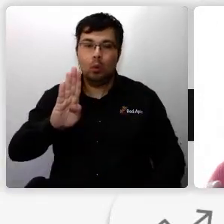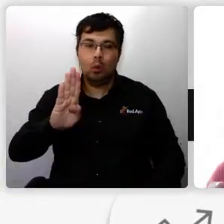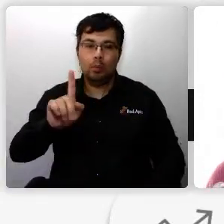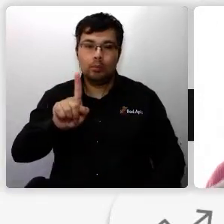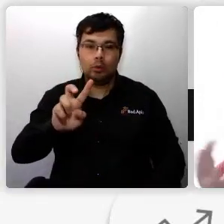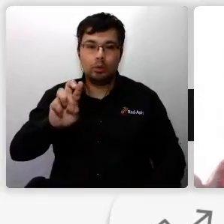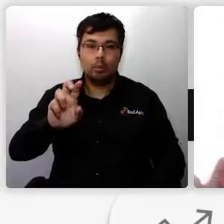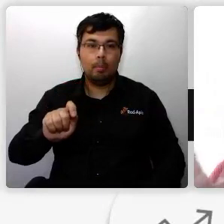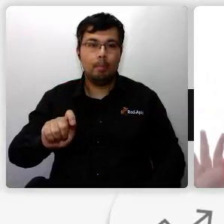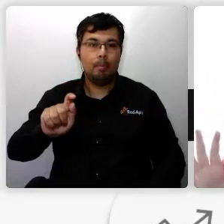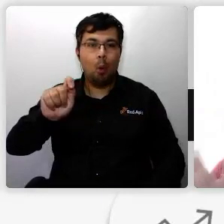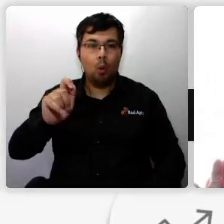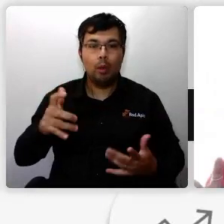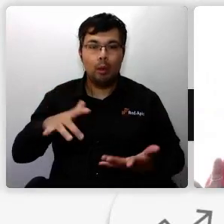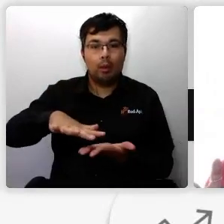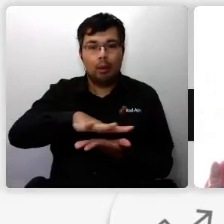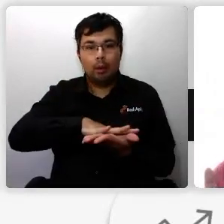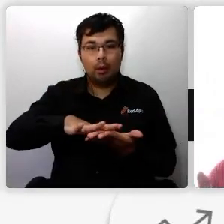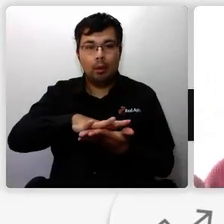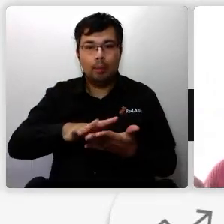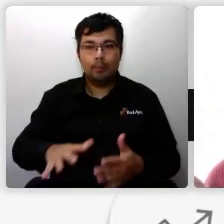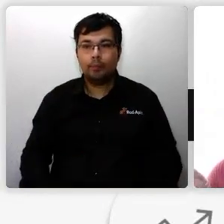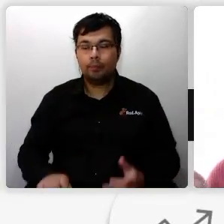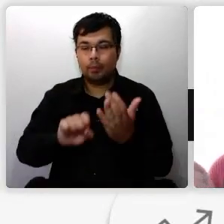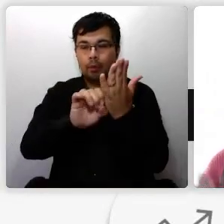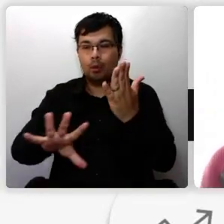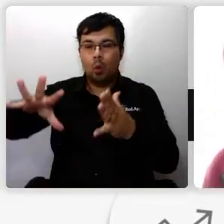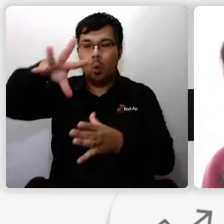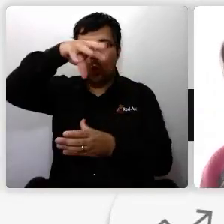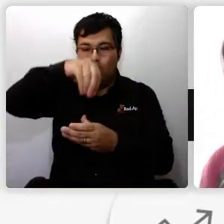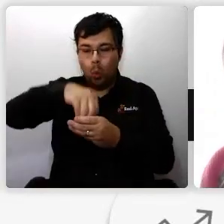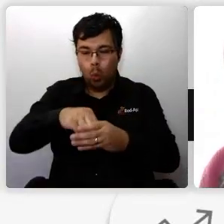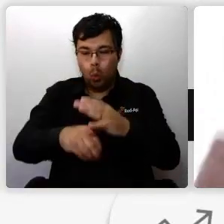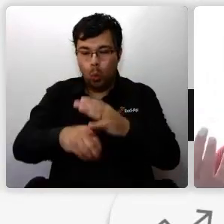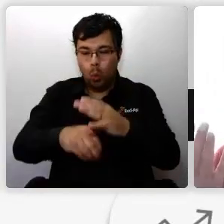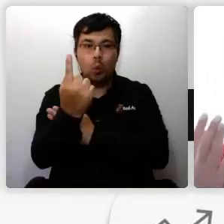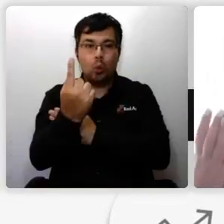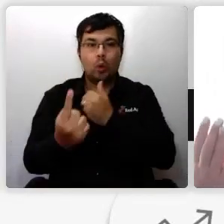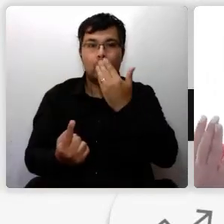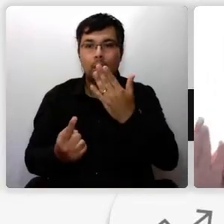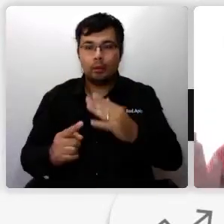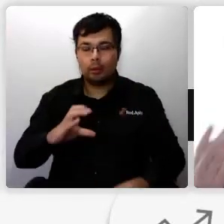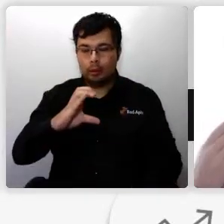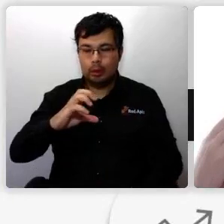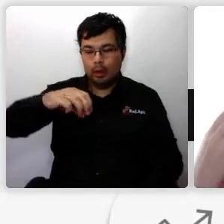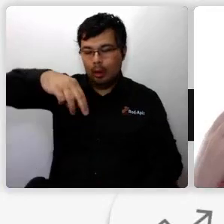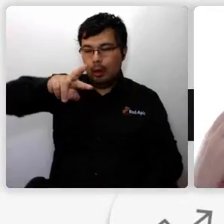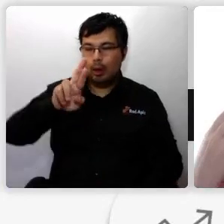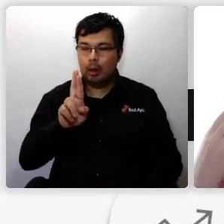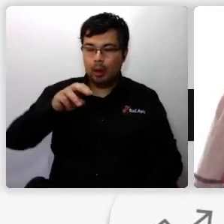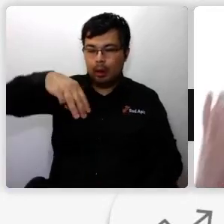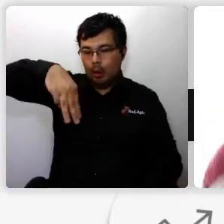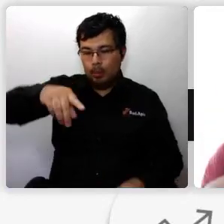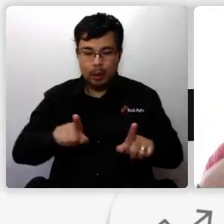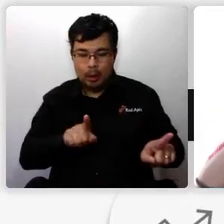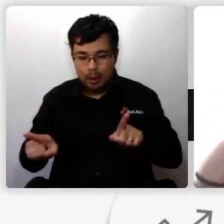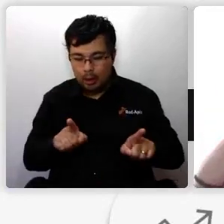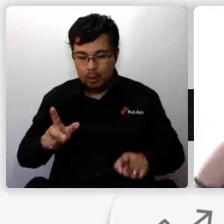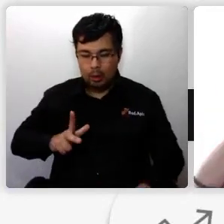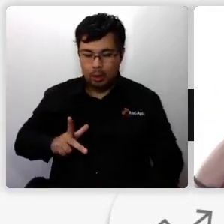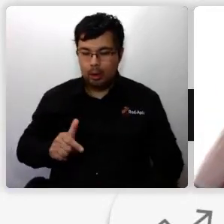de ejemplos de plataformas todo en uno, ¿ya? Tienen servicios que tienen que ver con CRM, de gestión de clientes, de gestión de